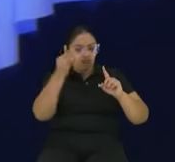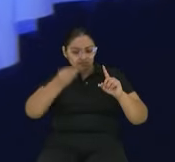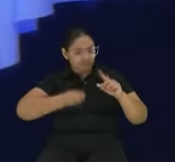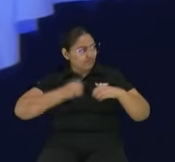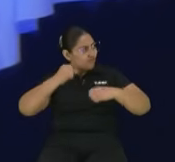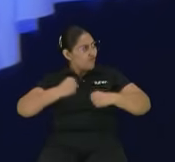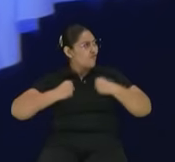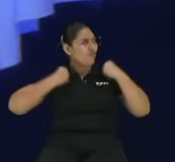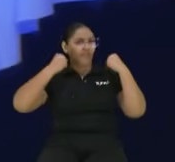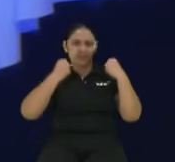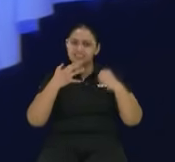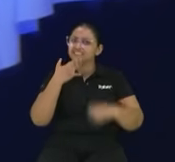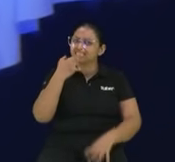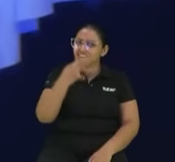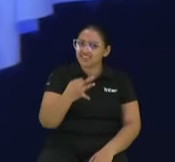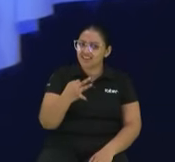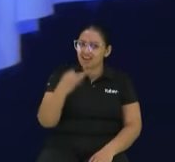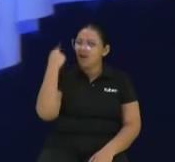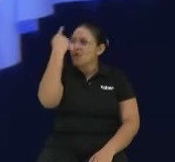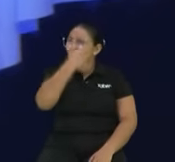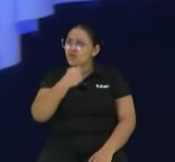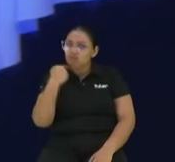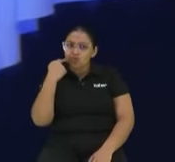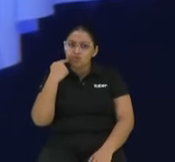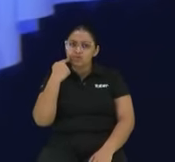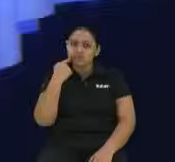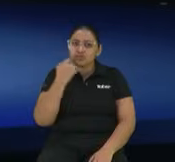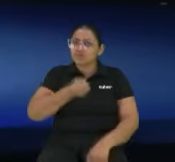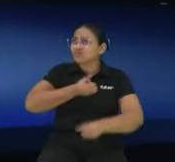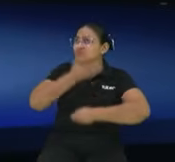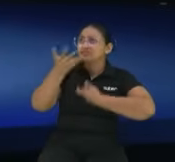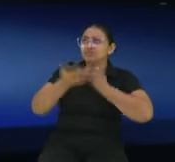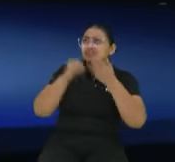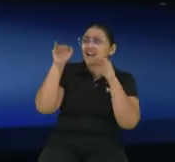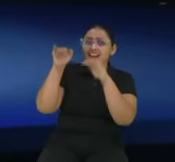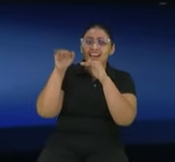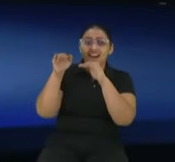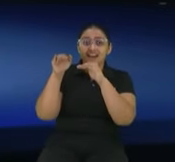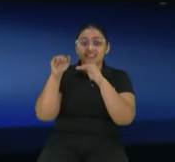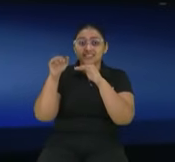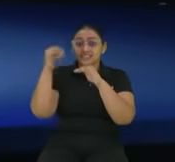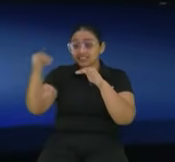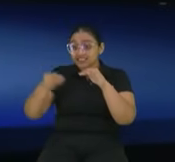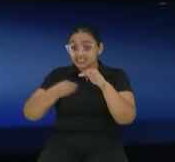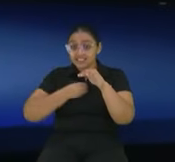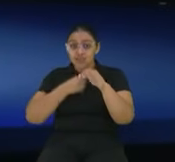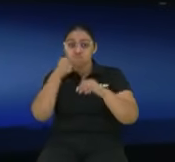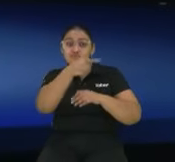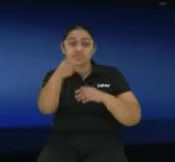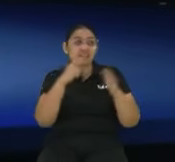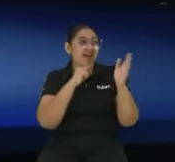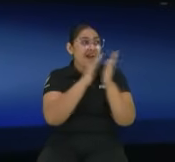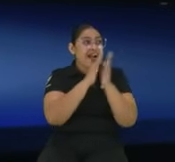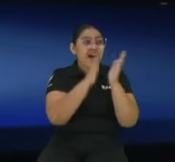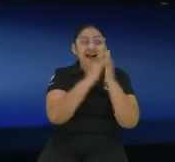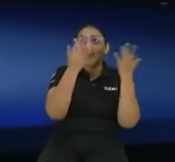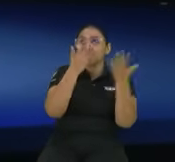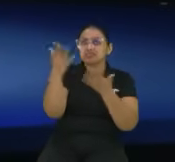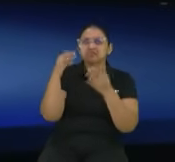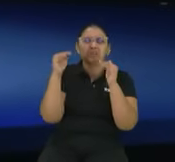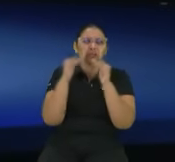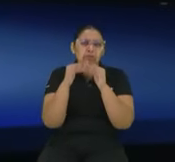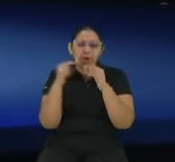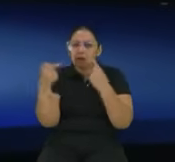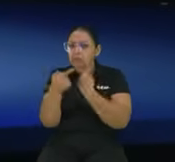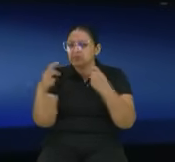lo digo unos rostros que dec Señor gracias porque así como usted alaba a mí me motiva Y también vi personas aplastadas y derramadas en la silla